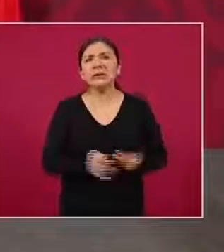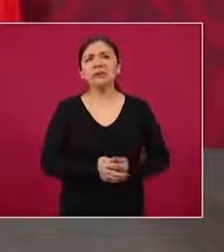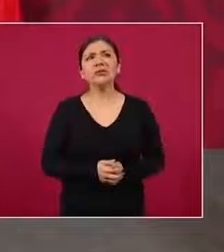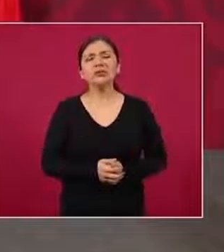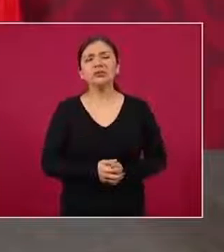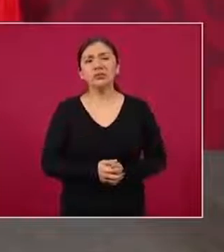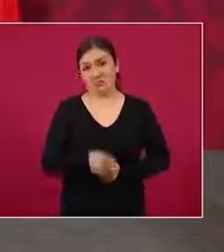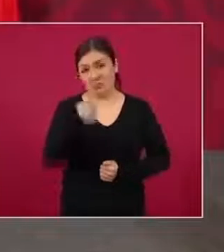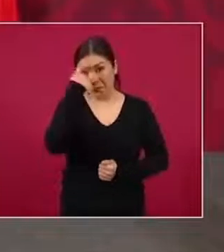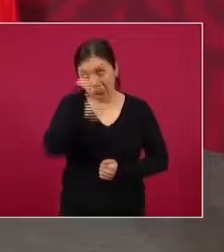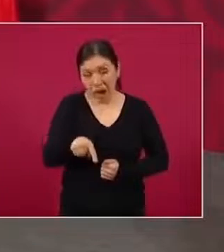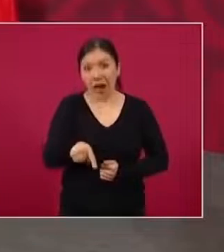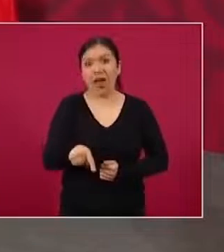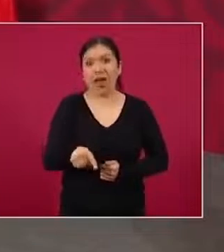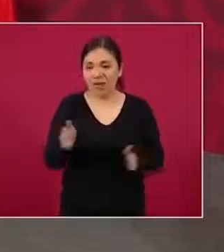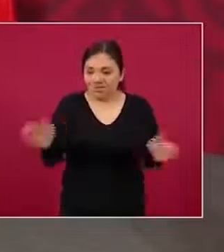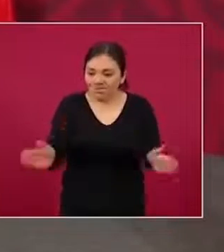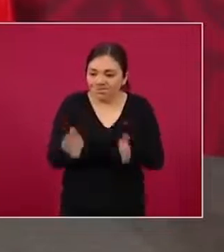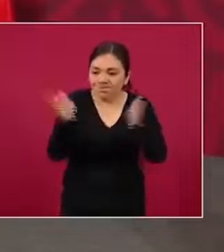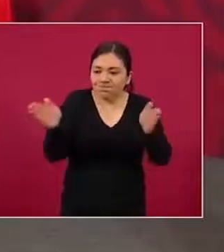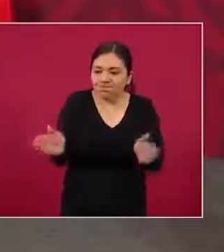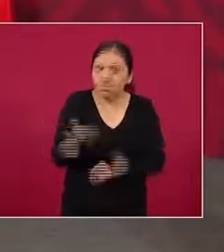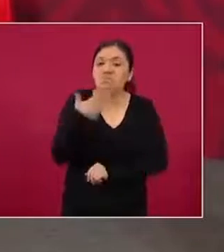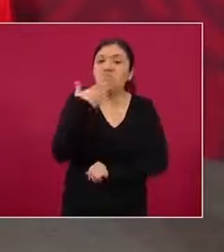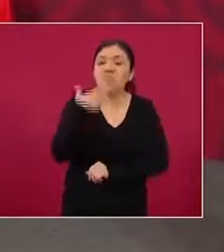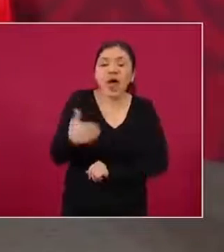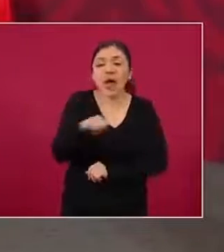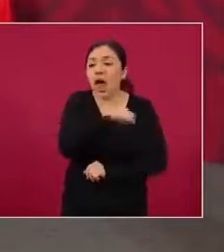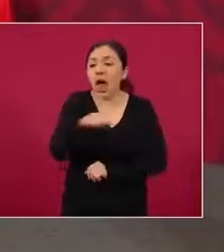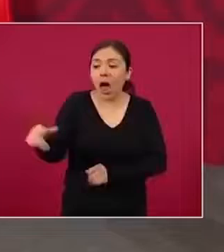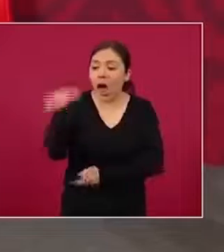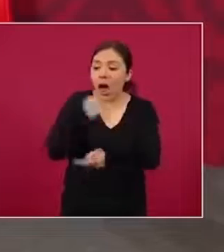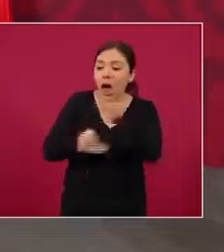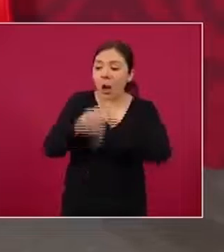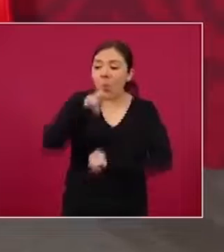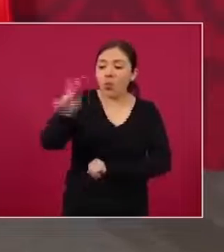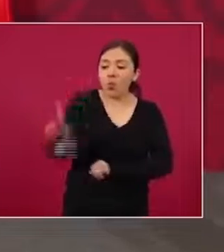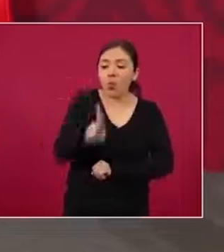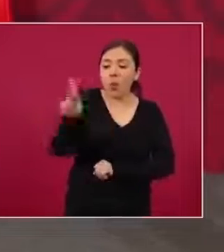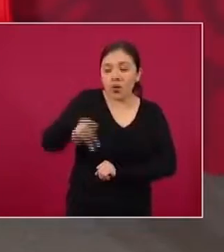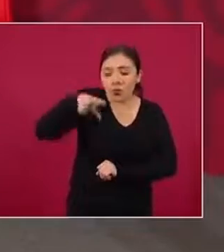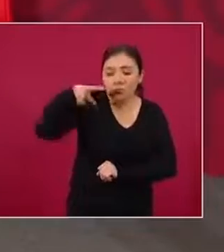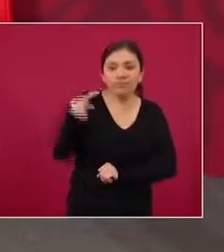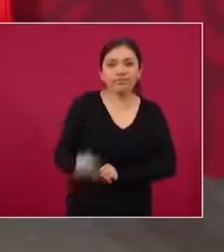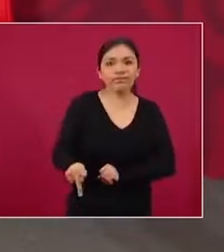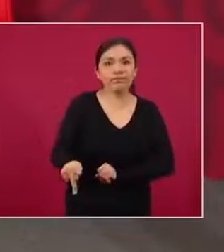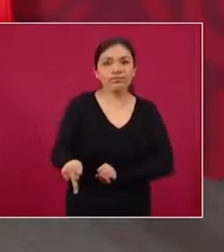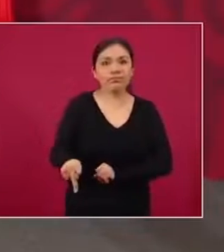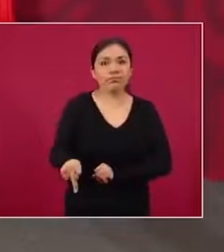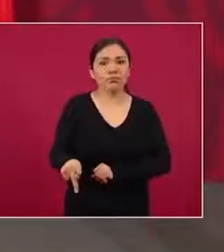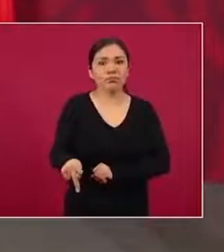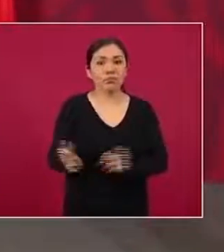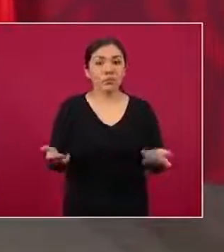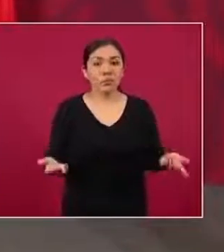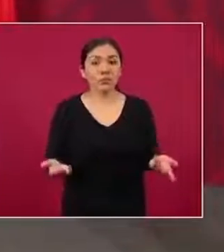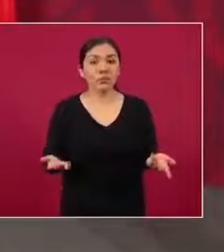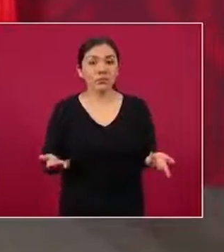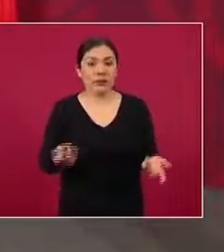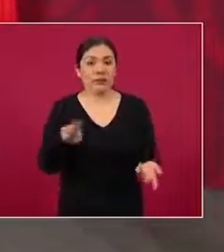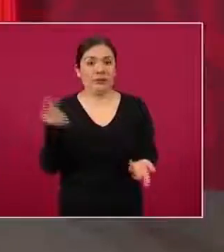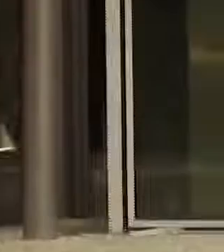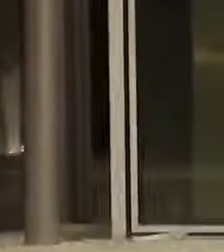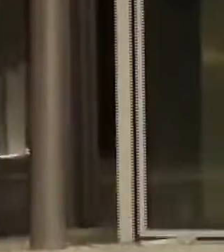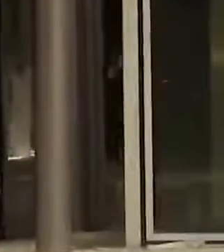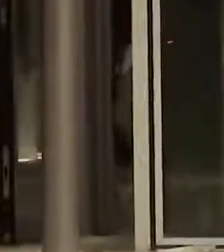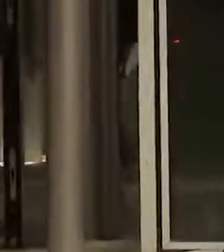de Citigroup, que opera bajo el nombre de Banamex. Las cifras más recientes apuntan a una compra de más de 10.000 millones de